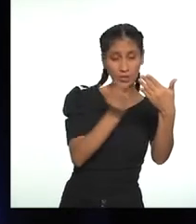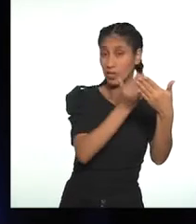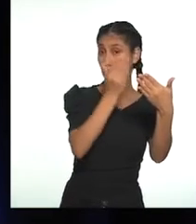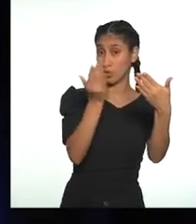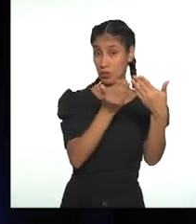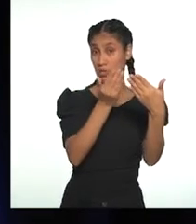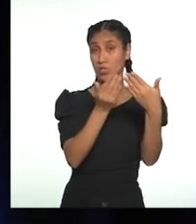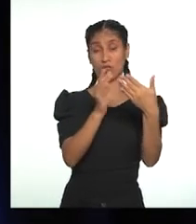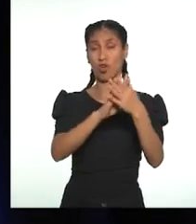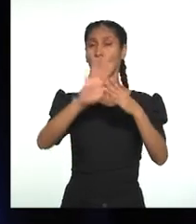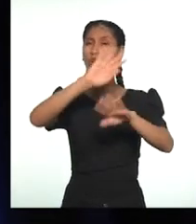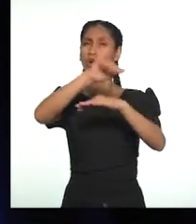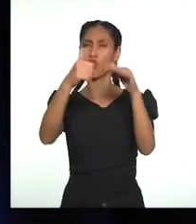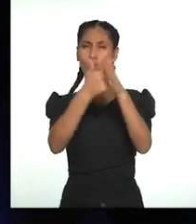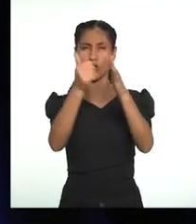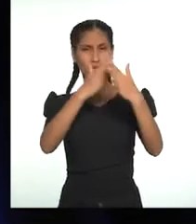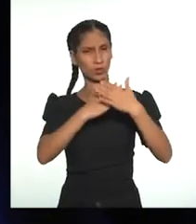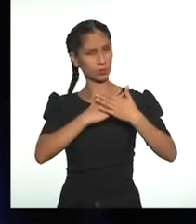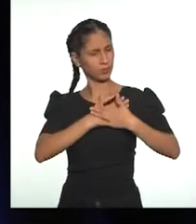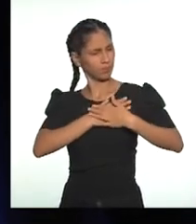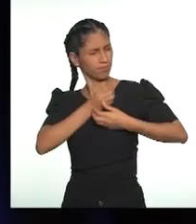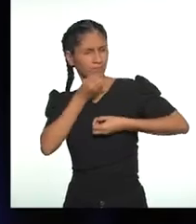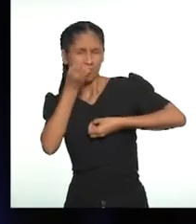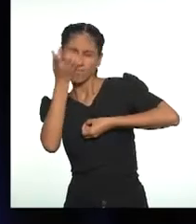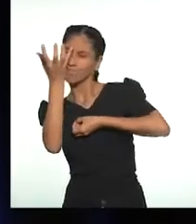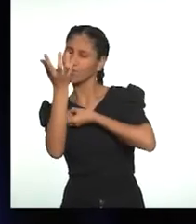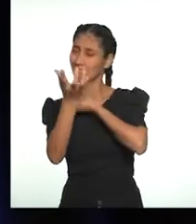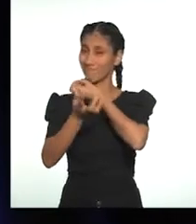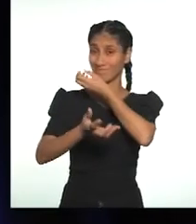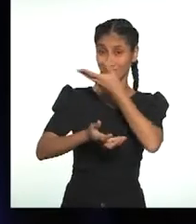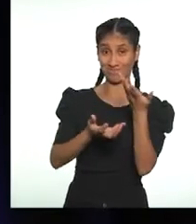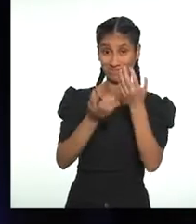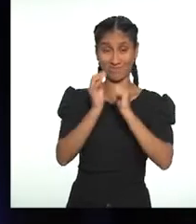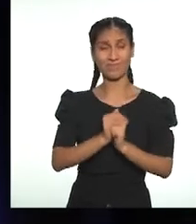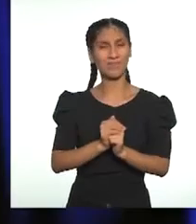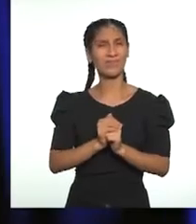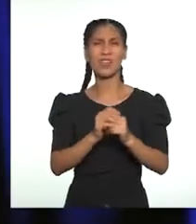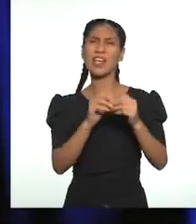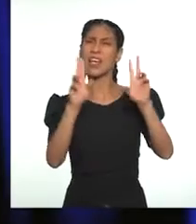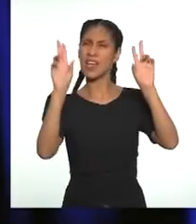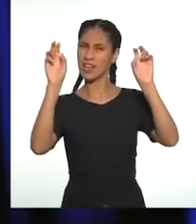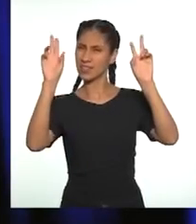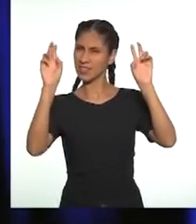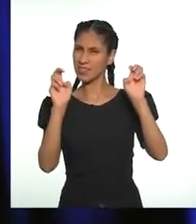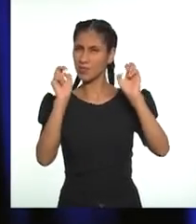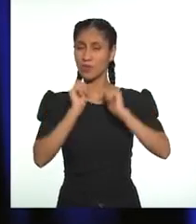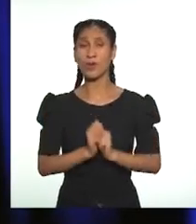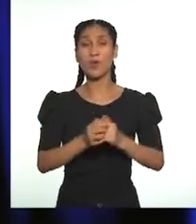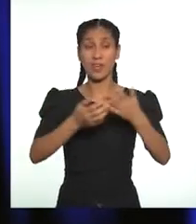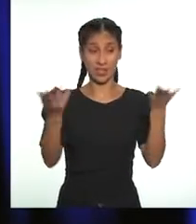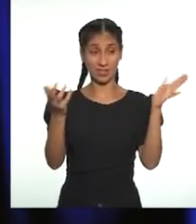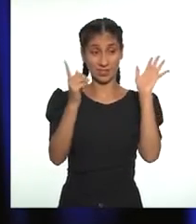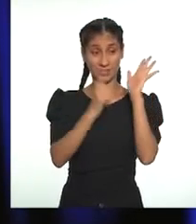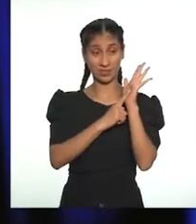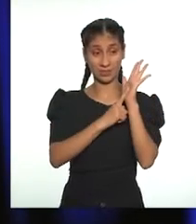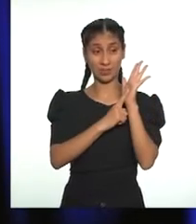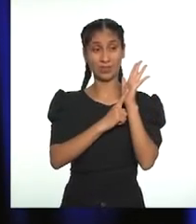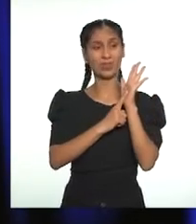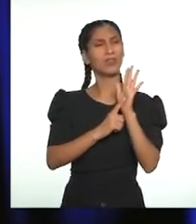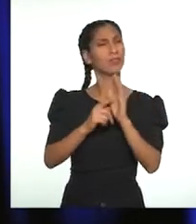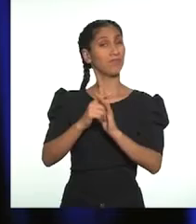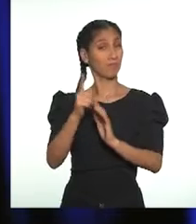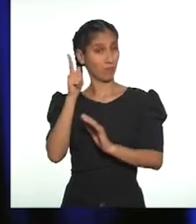que reúne las obras, relatos y poemas de escritores de la Amazonía peruana. El título del poema que escogimos